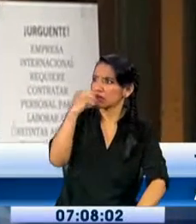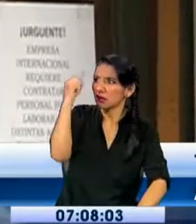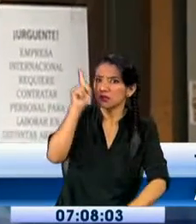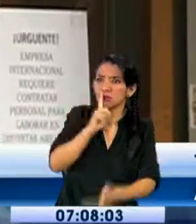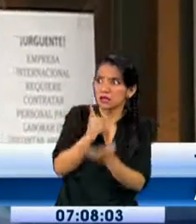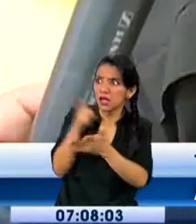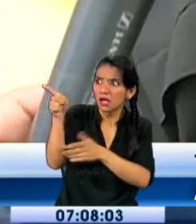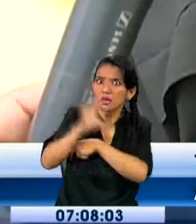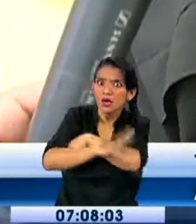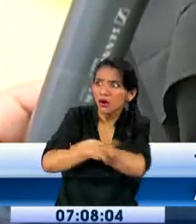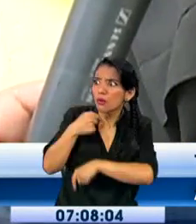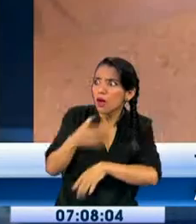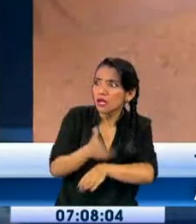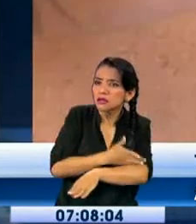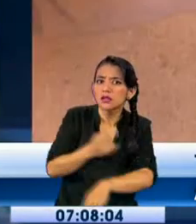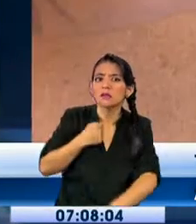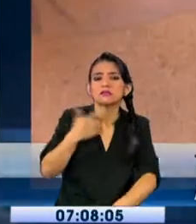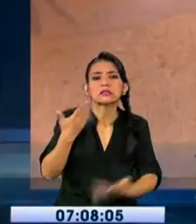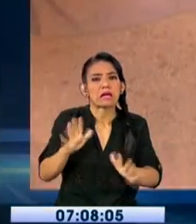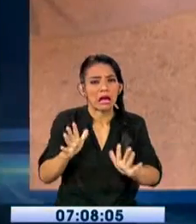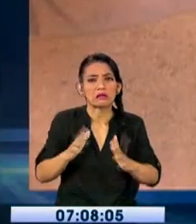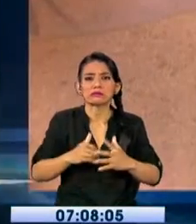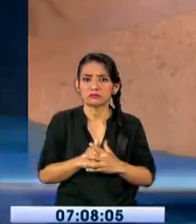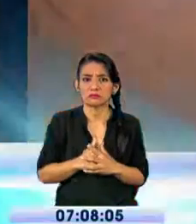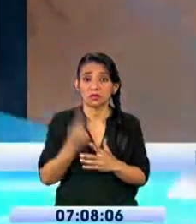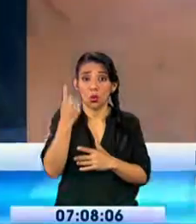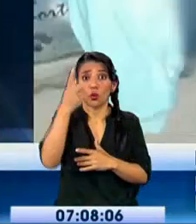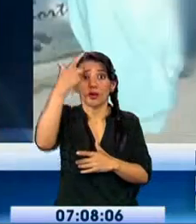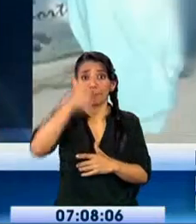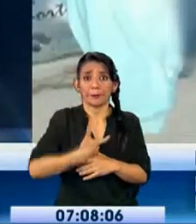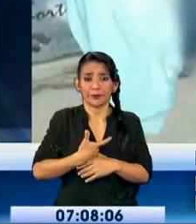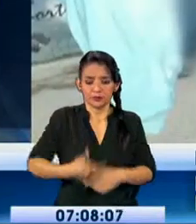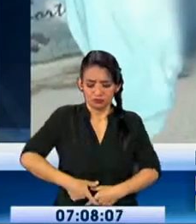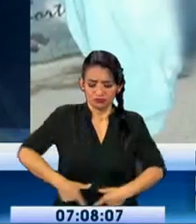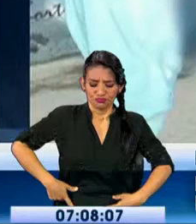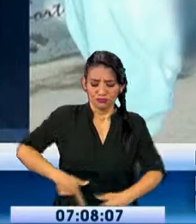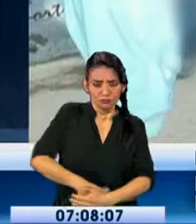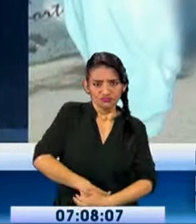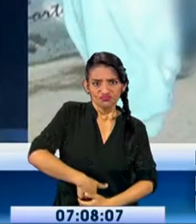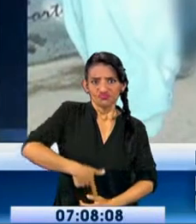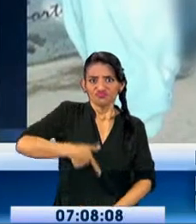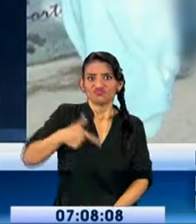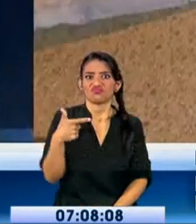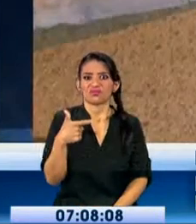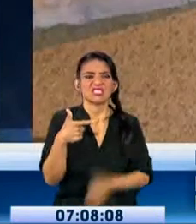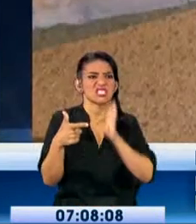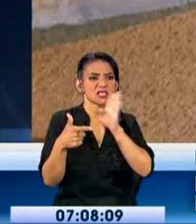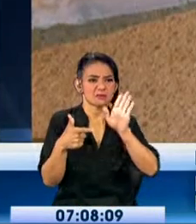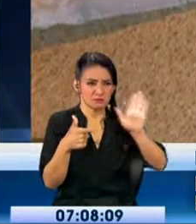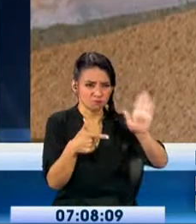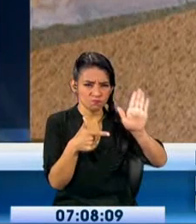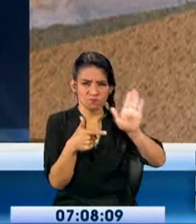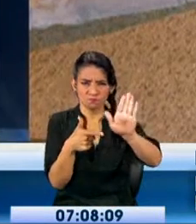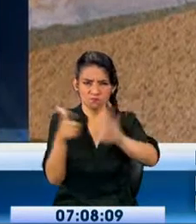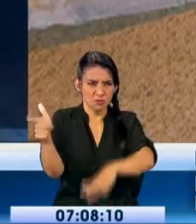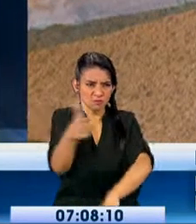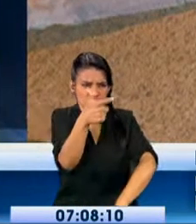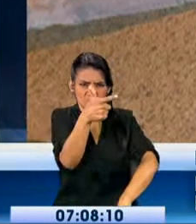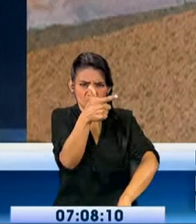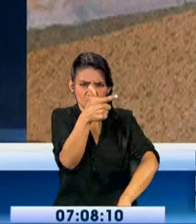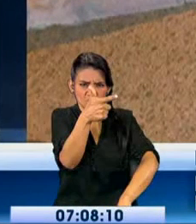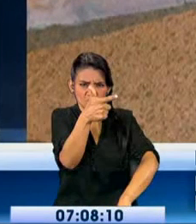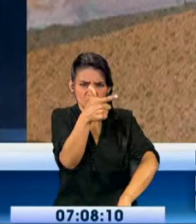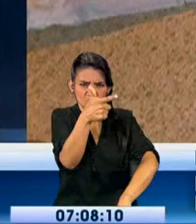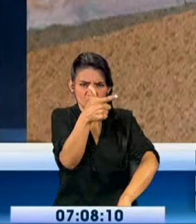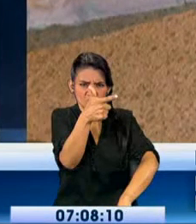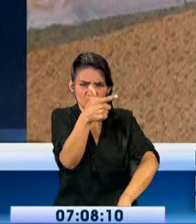los autores del ilícito. Uno de los sospechosos llevaba en la cintura un revólver con el cual supuestamente amedrentaban a las víctimas. Los